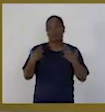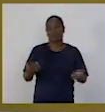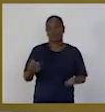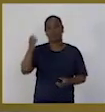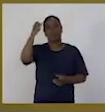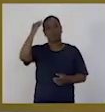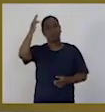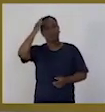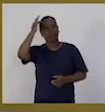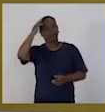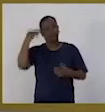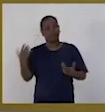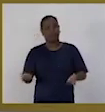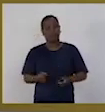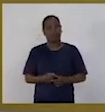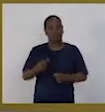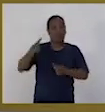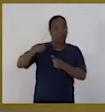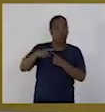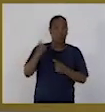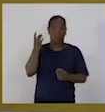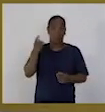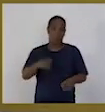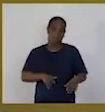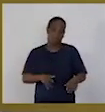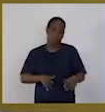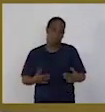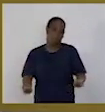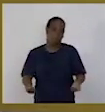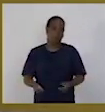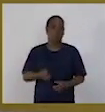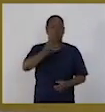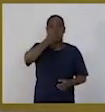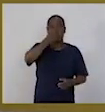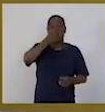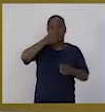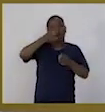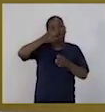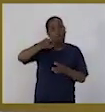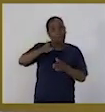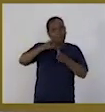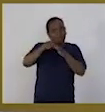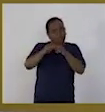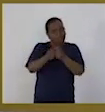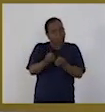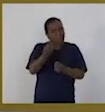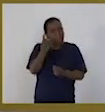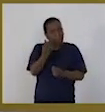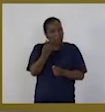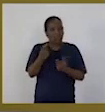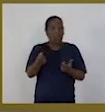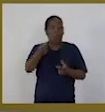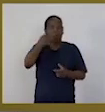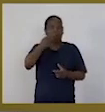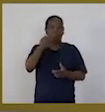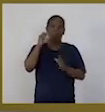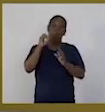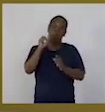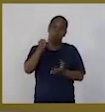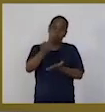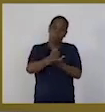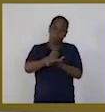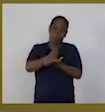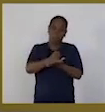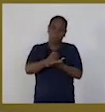dolor de cabeza o nos da equidolor, nos tomamos la pastilla entera o nos tomamos la pastilla comprimida, es decir, triturada en